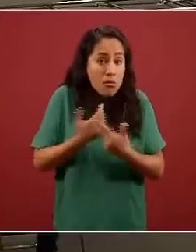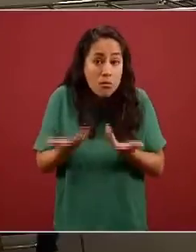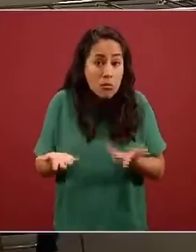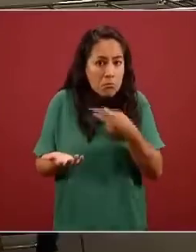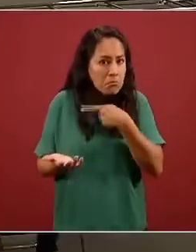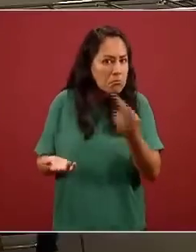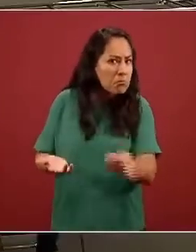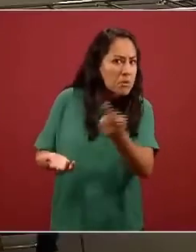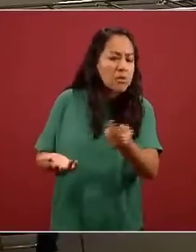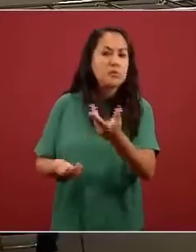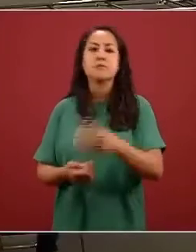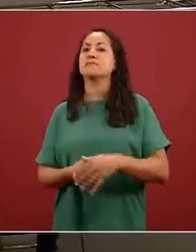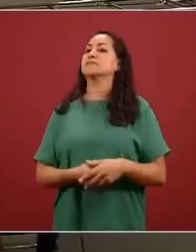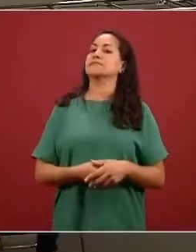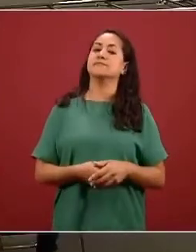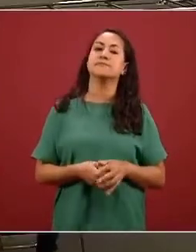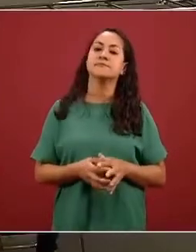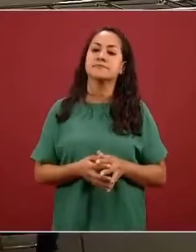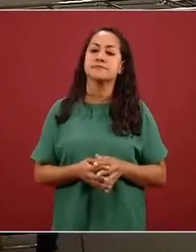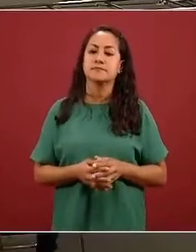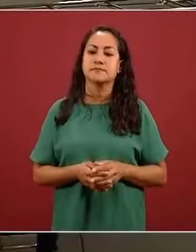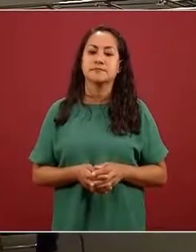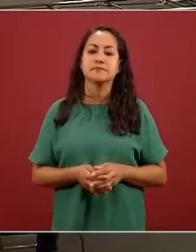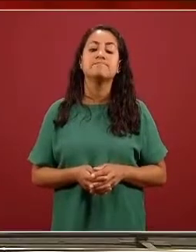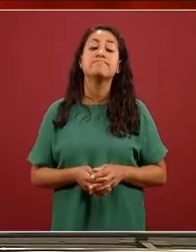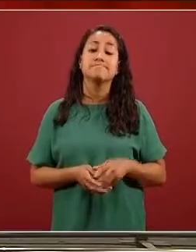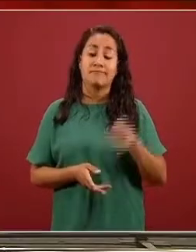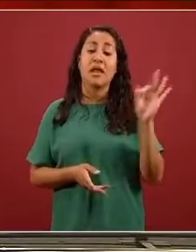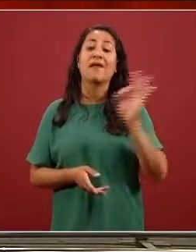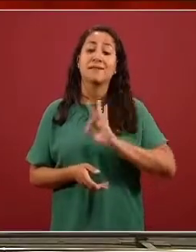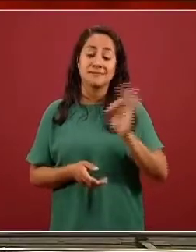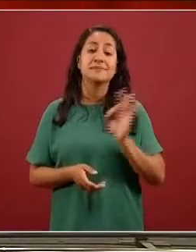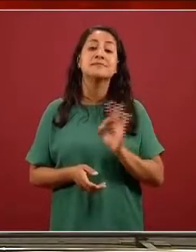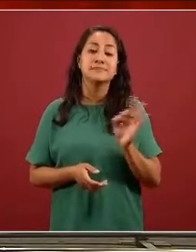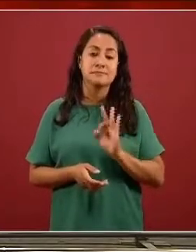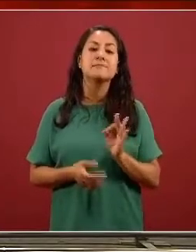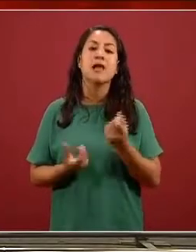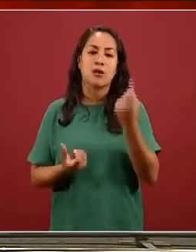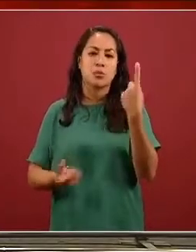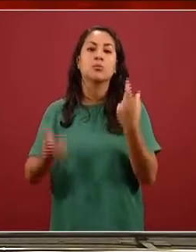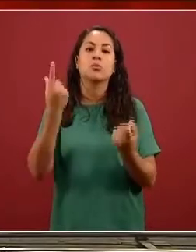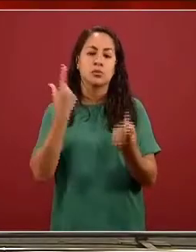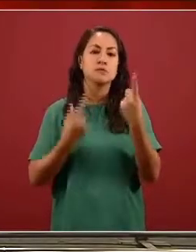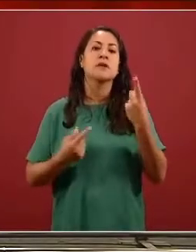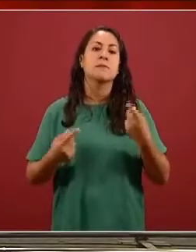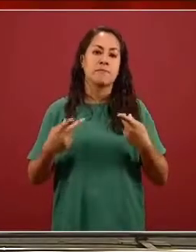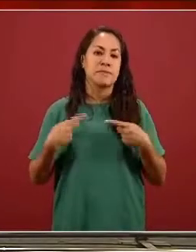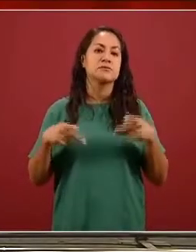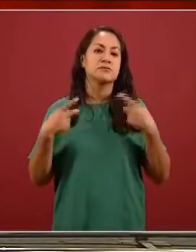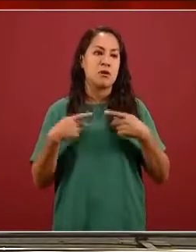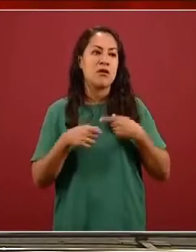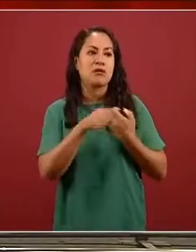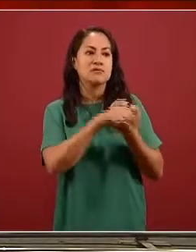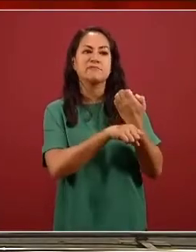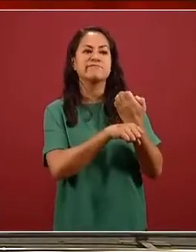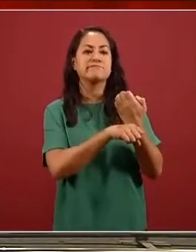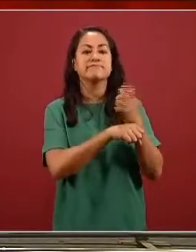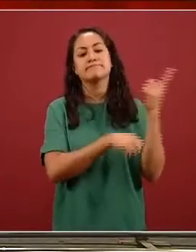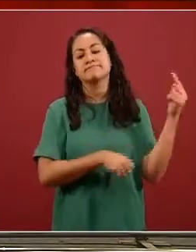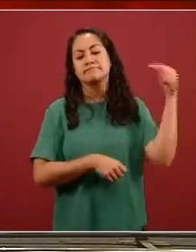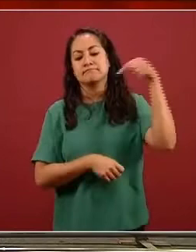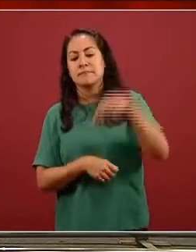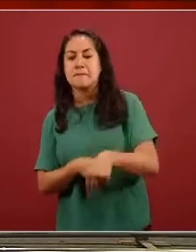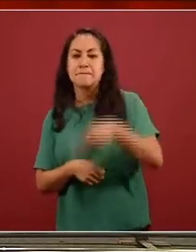gusto. Quizá hay casos como estos, donde los que usted relata, que haya personas que se trasladan a la Ciudad de México para atenderse, pero no es la